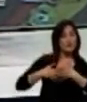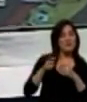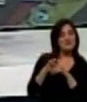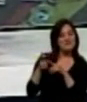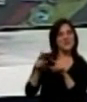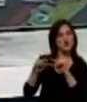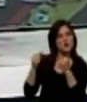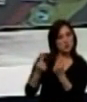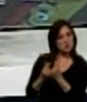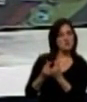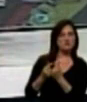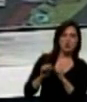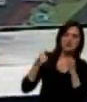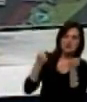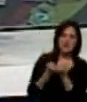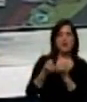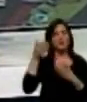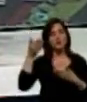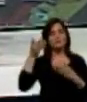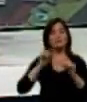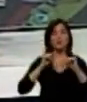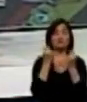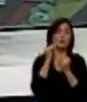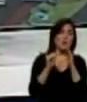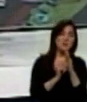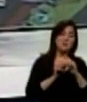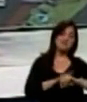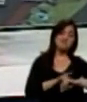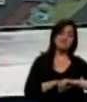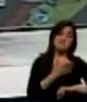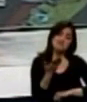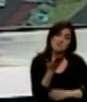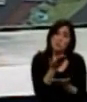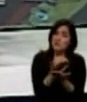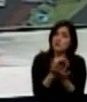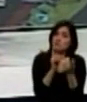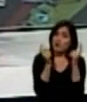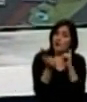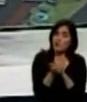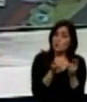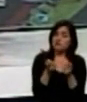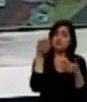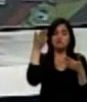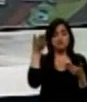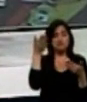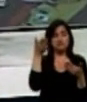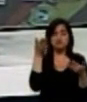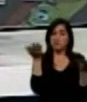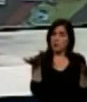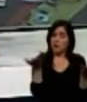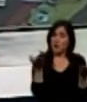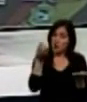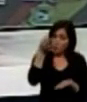entrantes. La oposición cree que hay que darle tiempo al primer mandatario para que su oferta de cambio en el manejo político se traduzca en